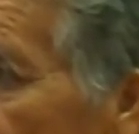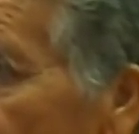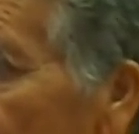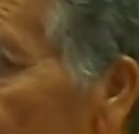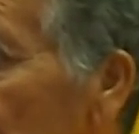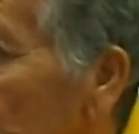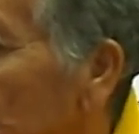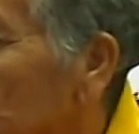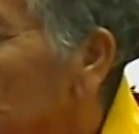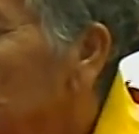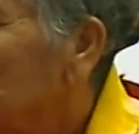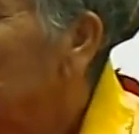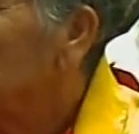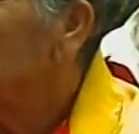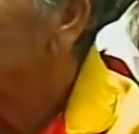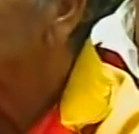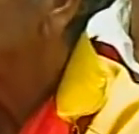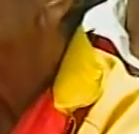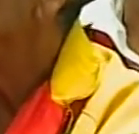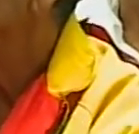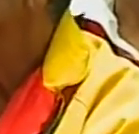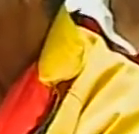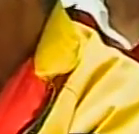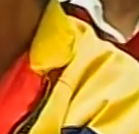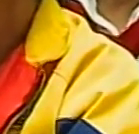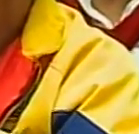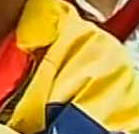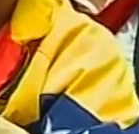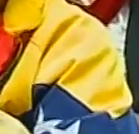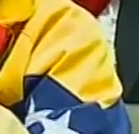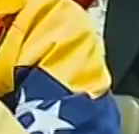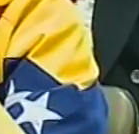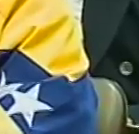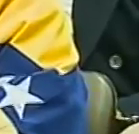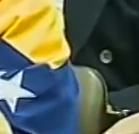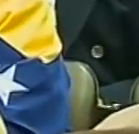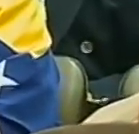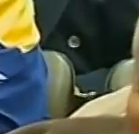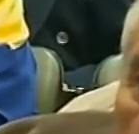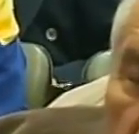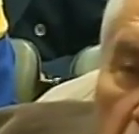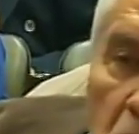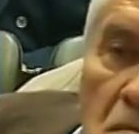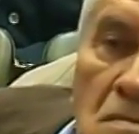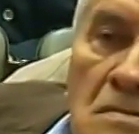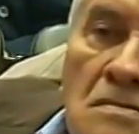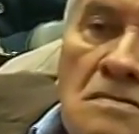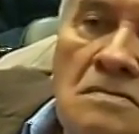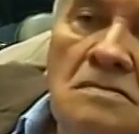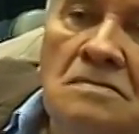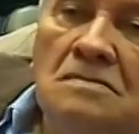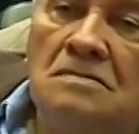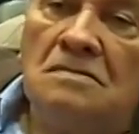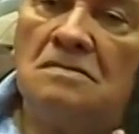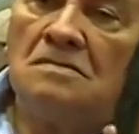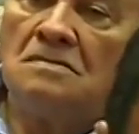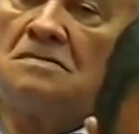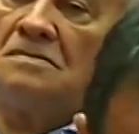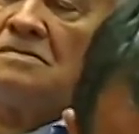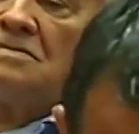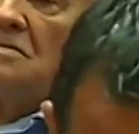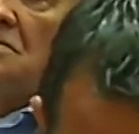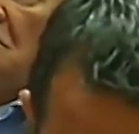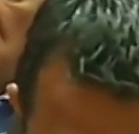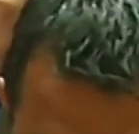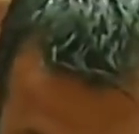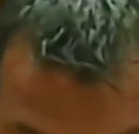y directrices de las buenas prácticas comerciales de Naciones Unidas. O sea, que no es una ley que está, que no